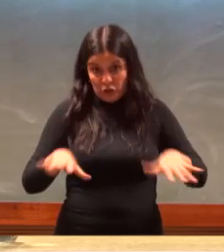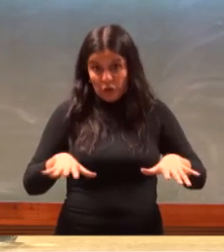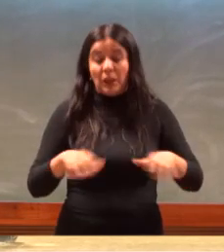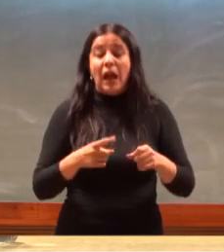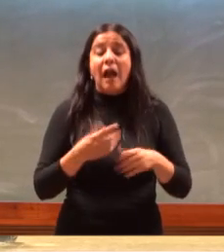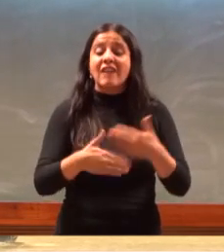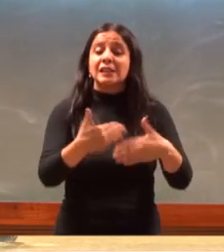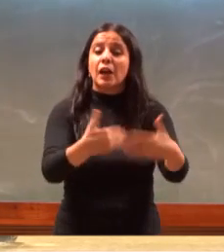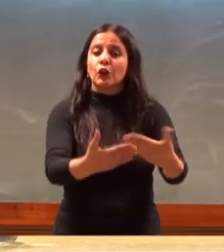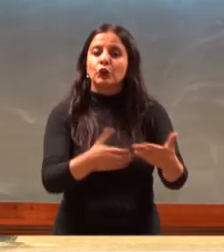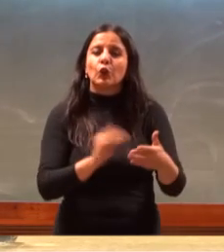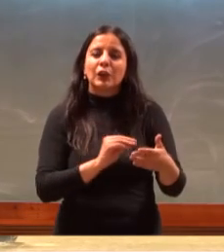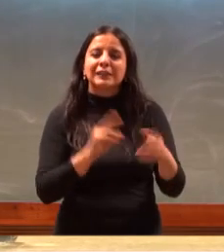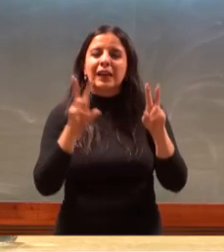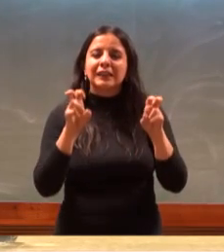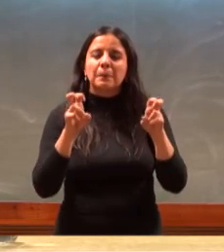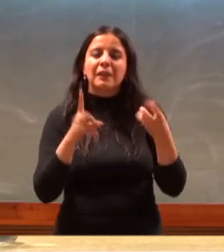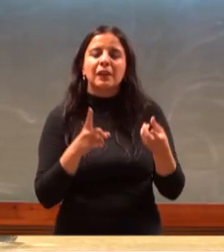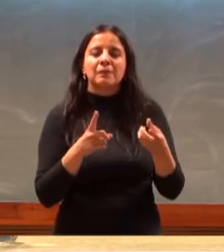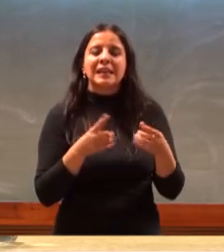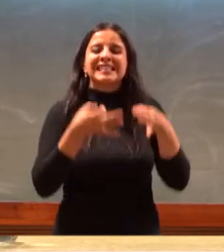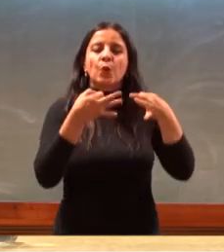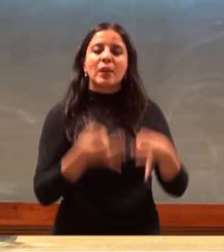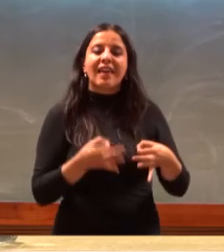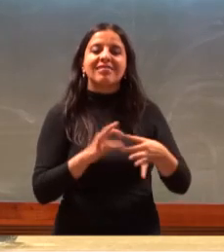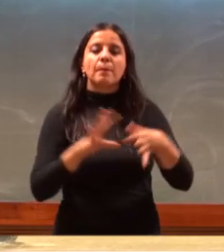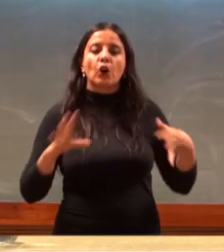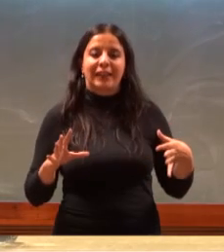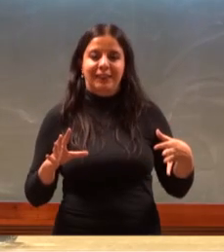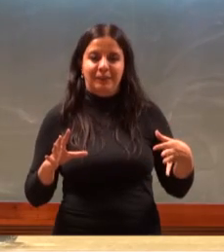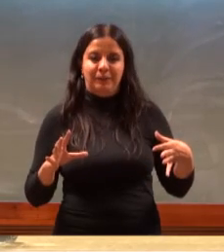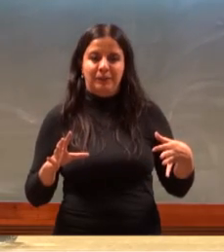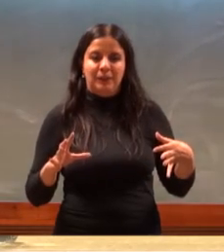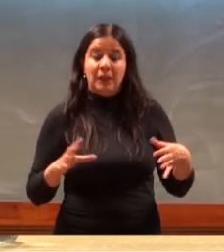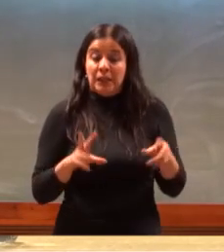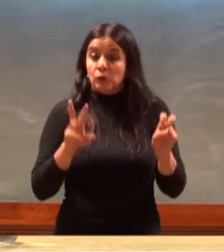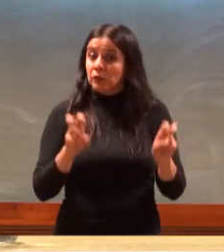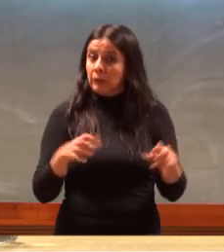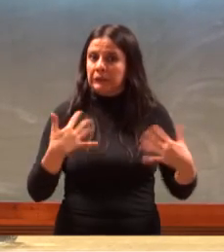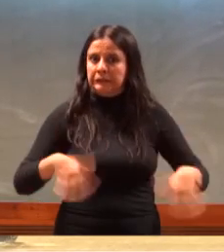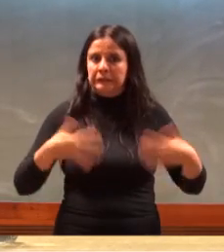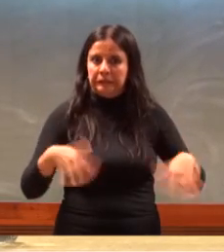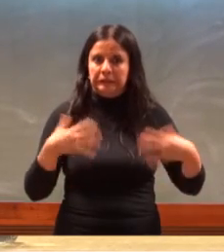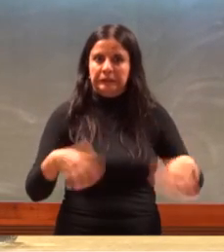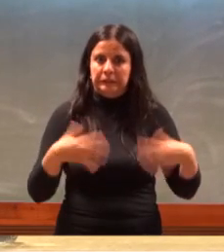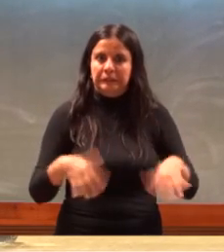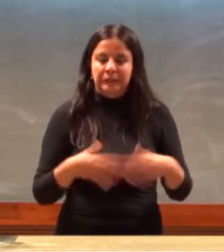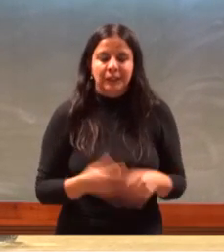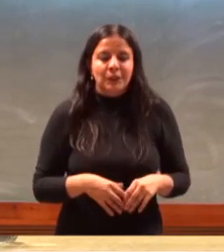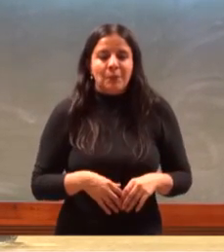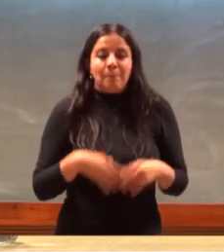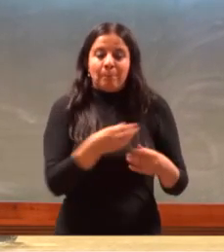de estudios e intervención en seguridad democrática en un tema que es candente que tiene que ver con